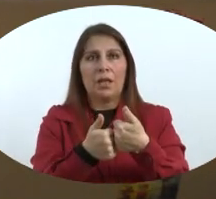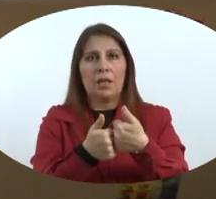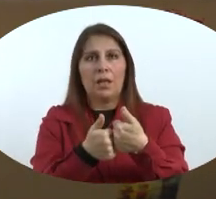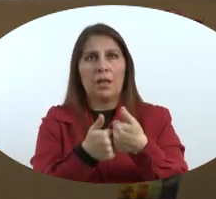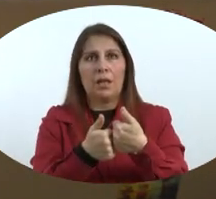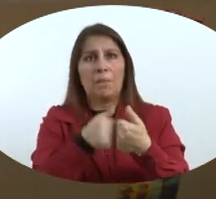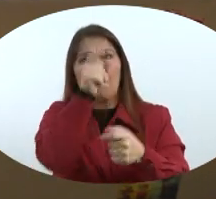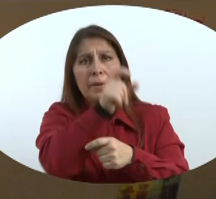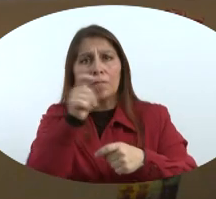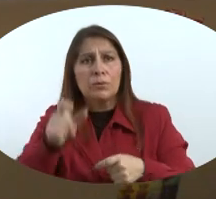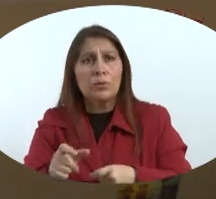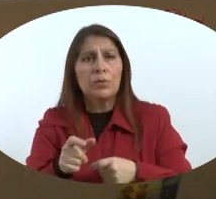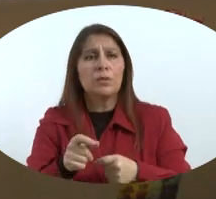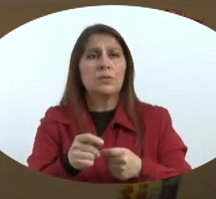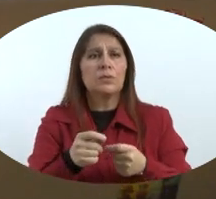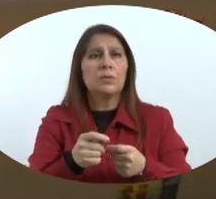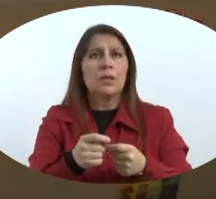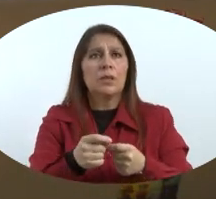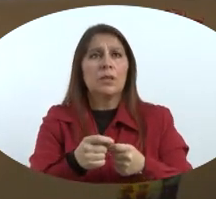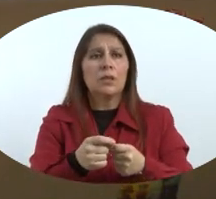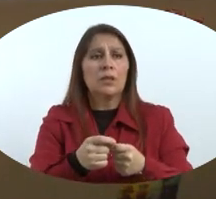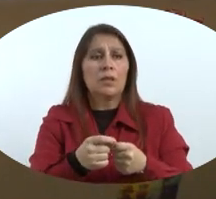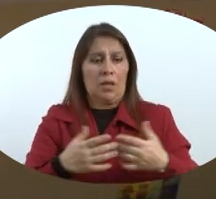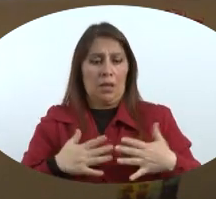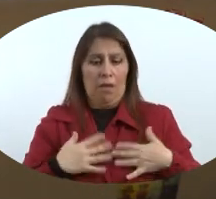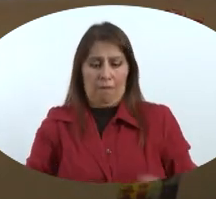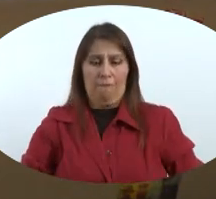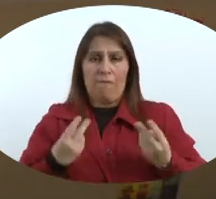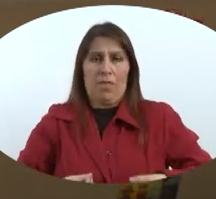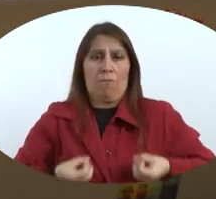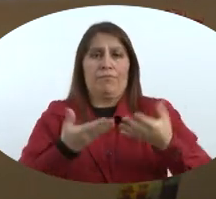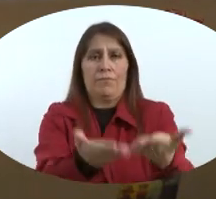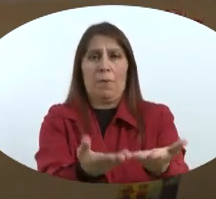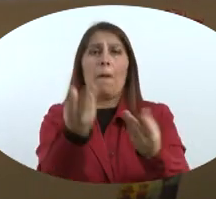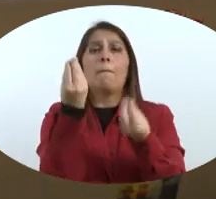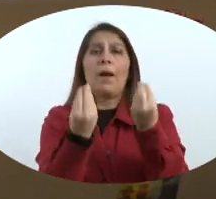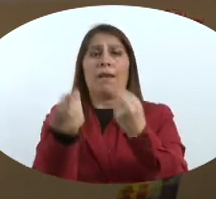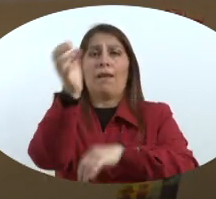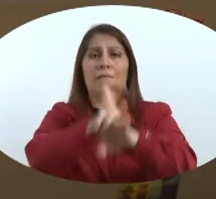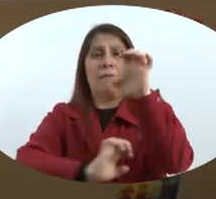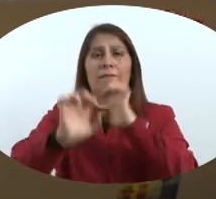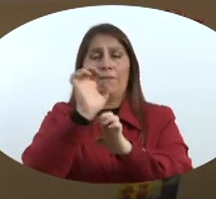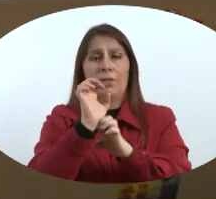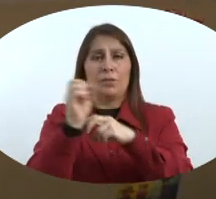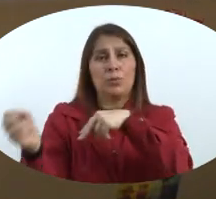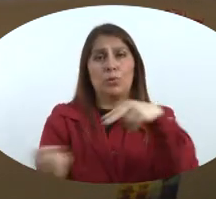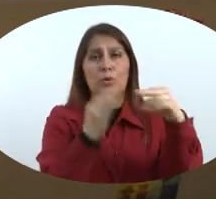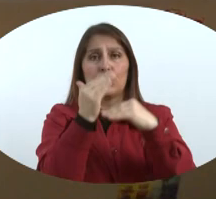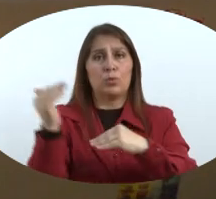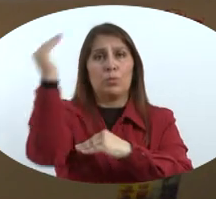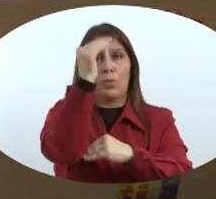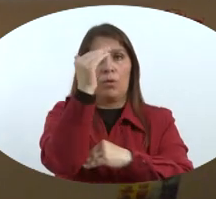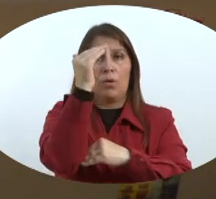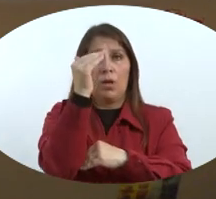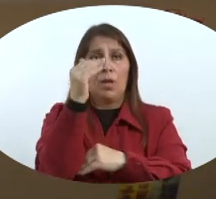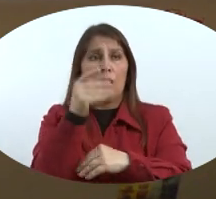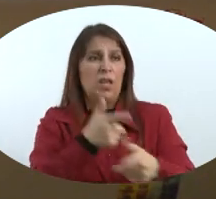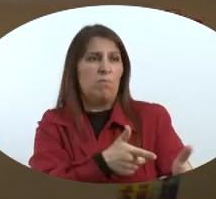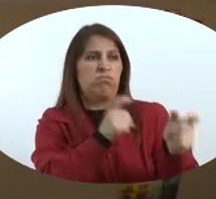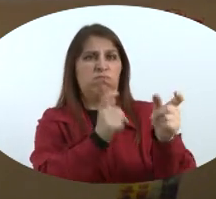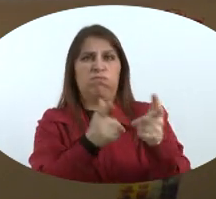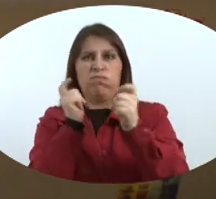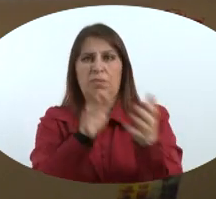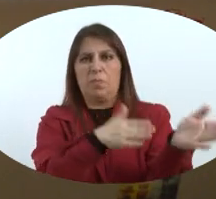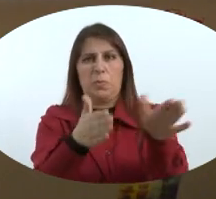y las diferentes personas que ofrendan su vida incluso al movimiento por la defensa de la educación superior pública y por